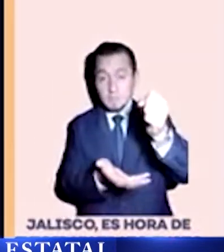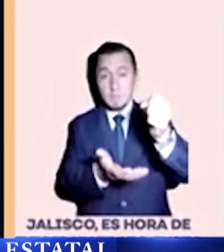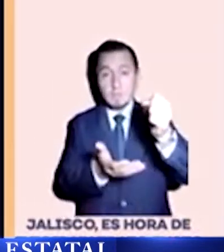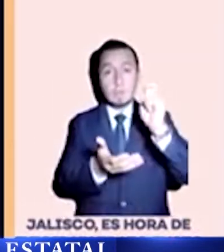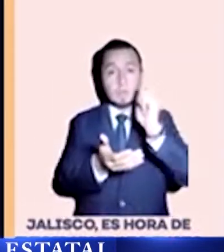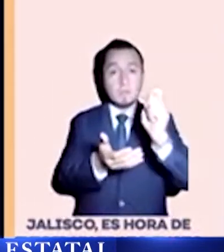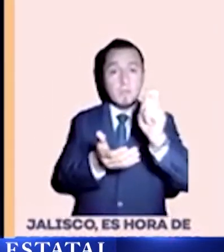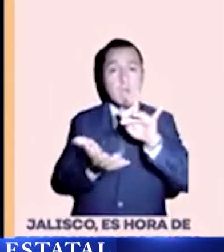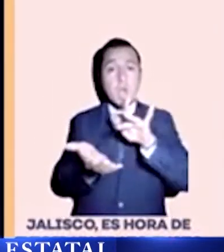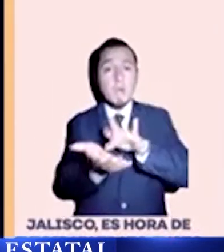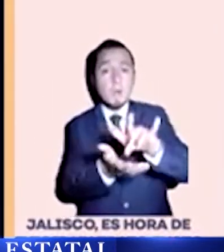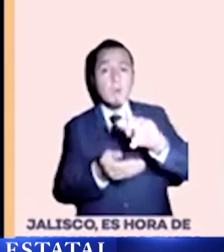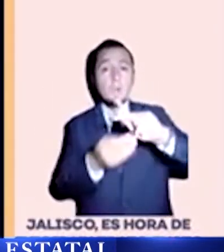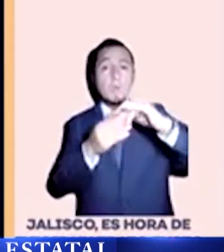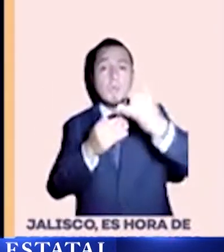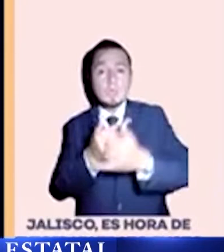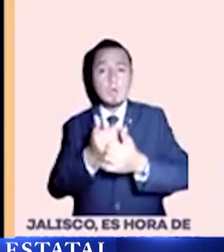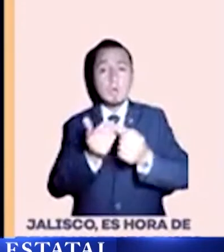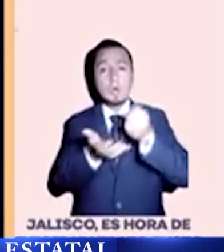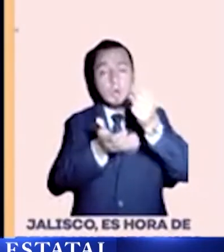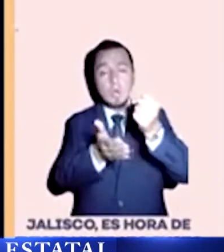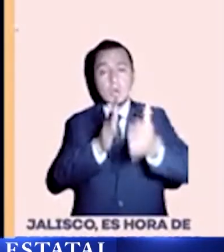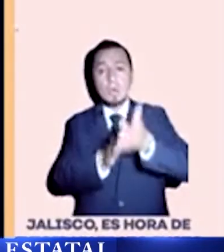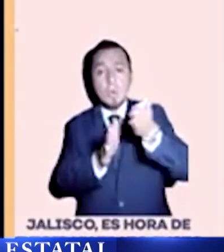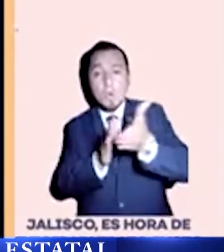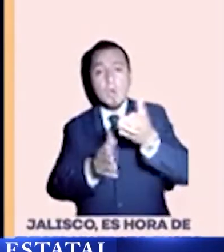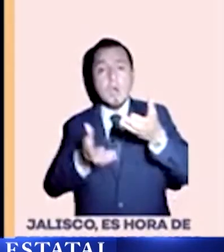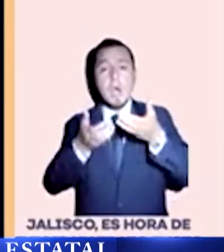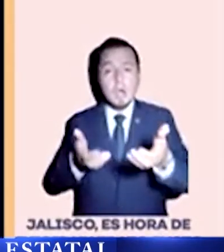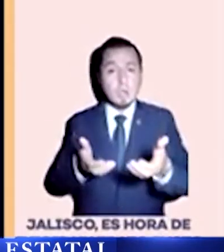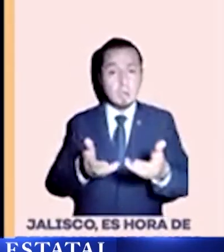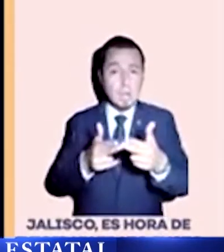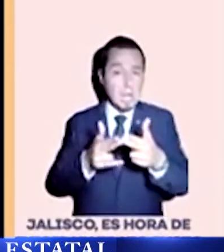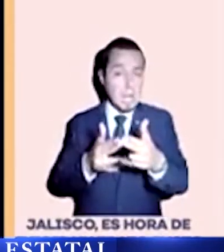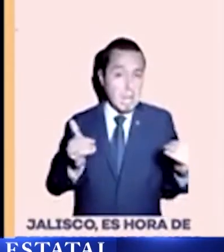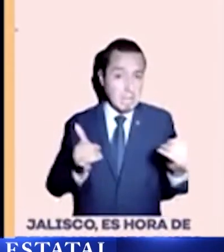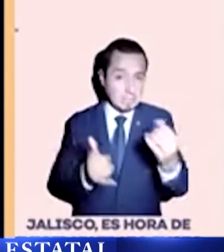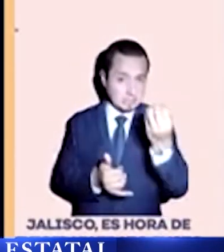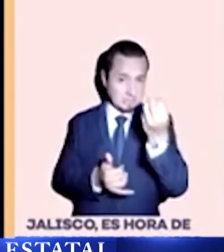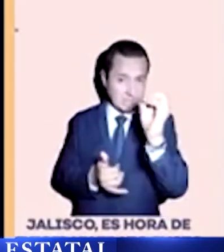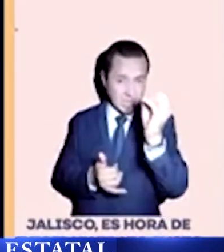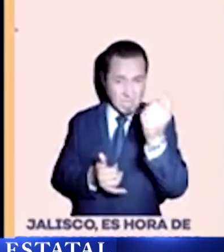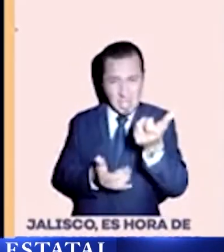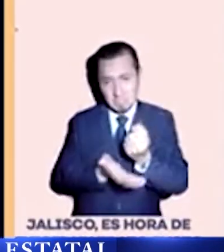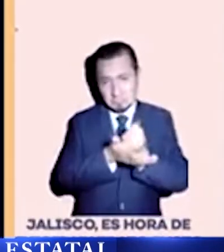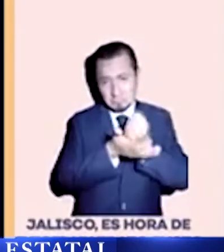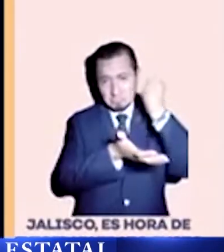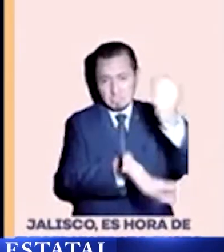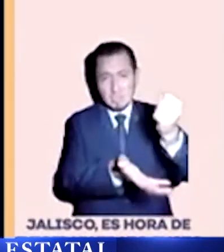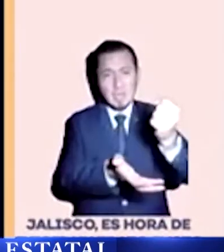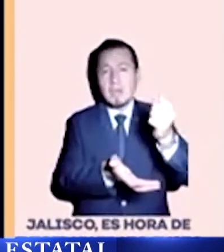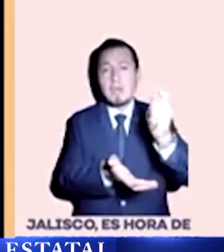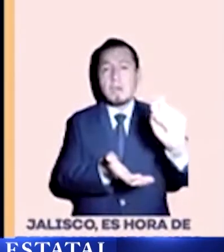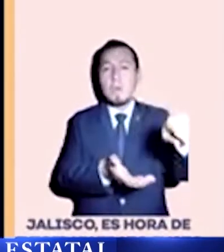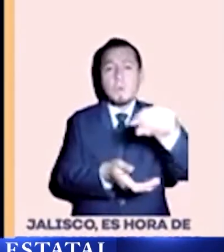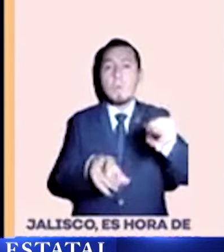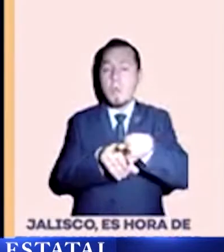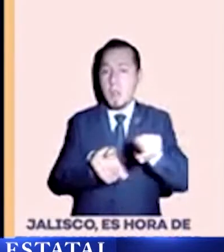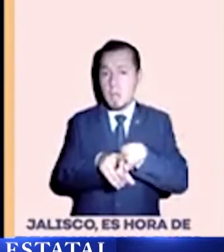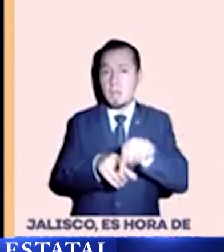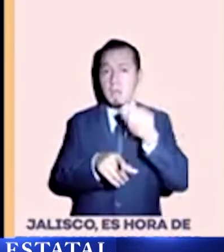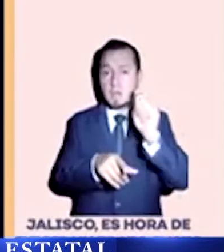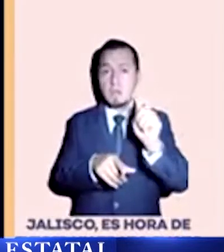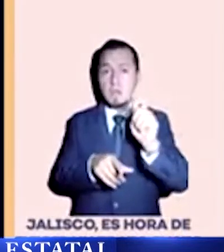recurso alguno para ningún proyecto de inversión en infraestructura en los municipios. Cero. Más allá de colores y de partidos. No era un